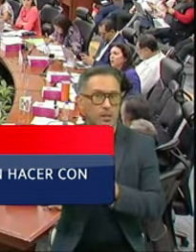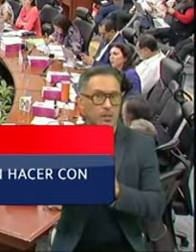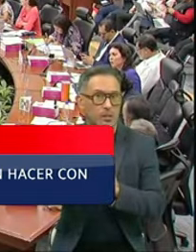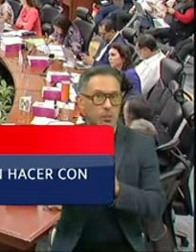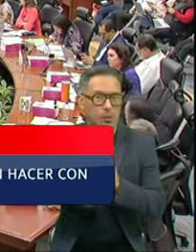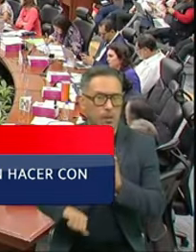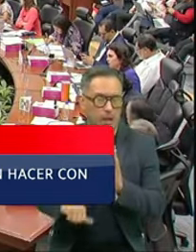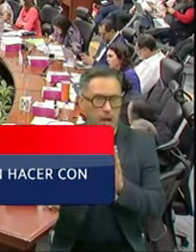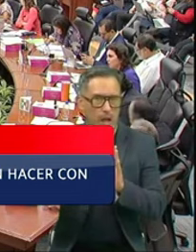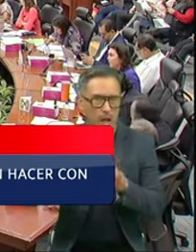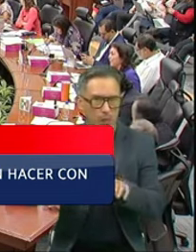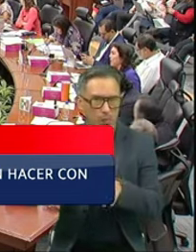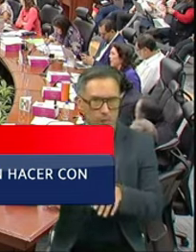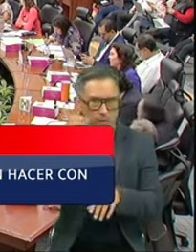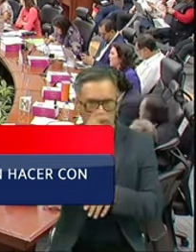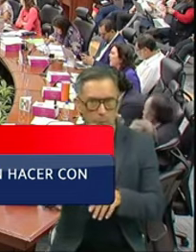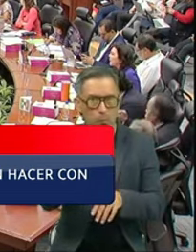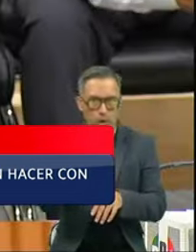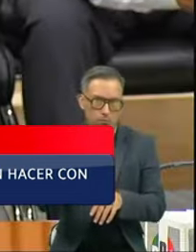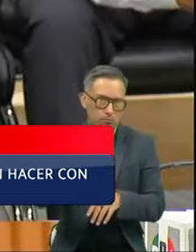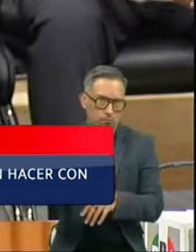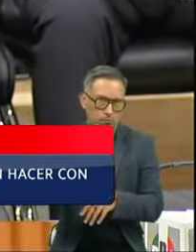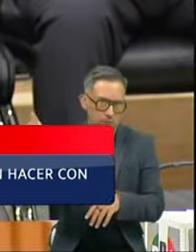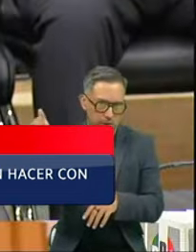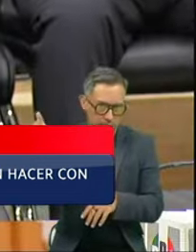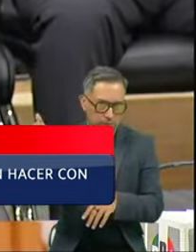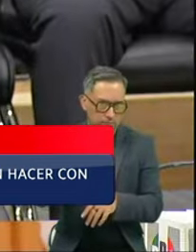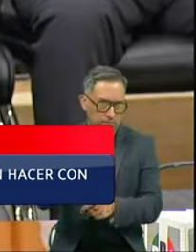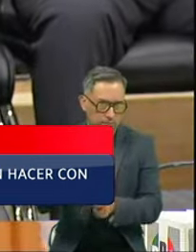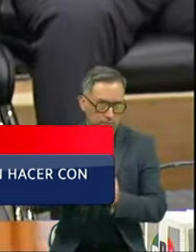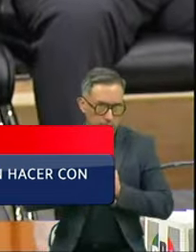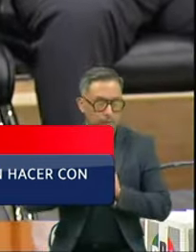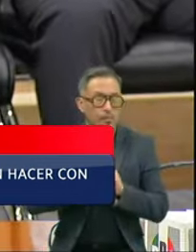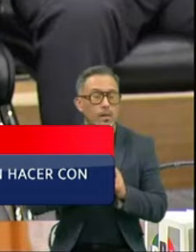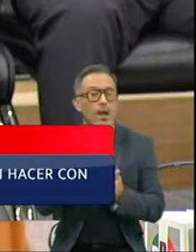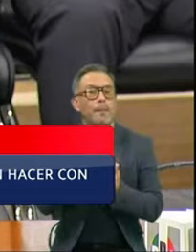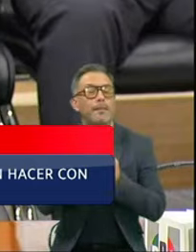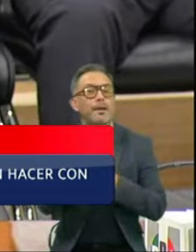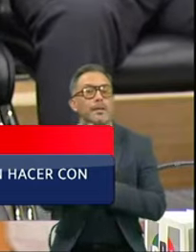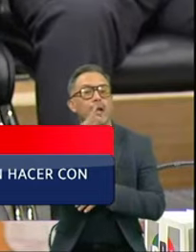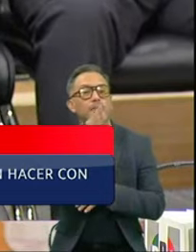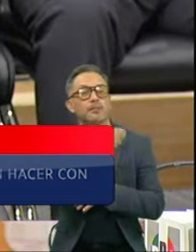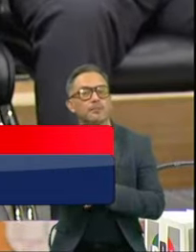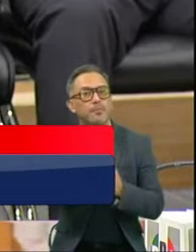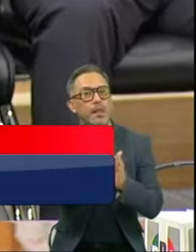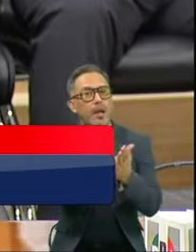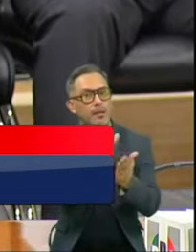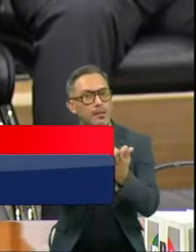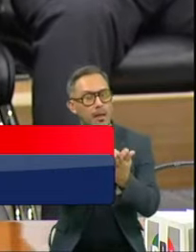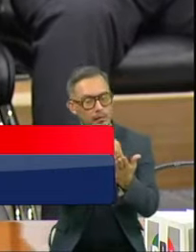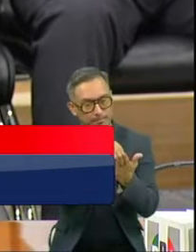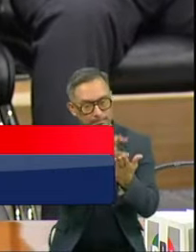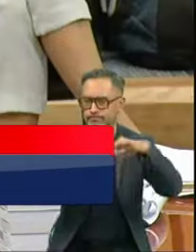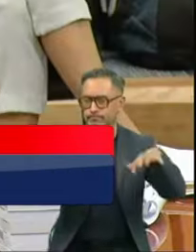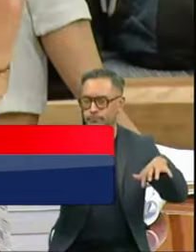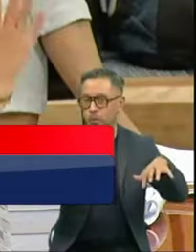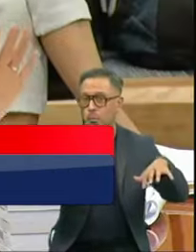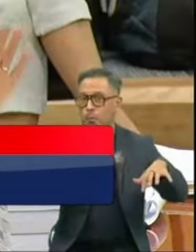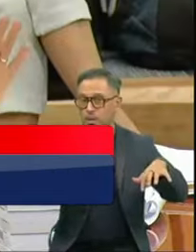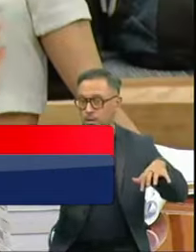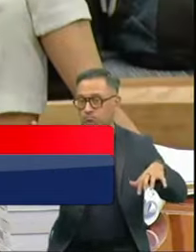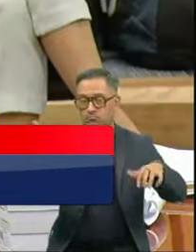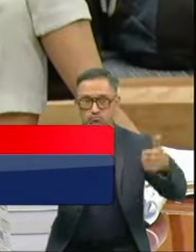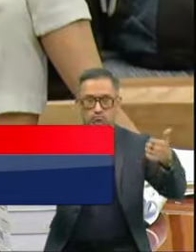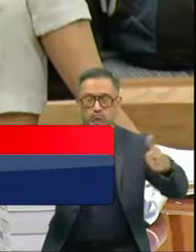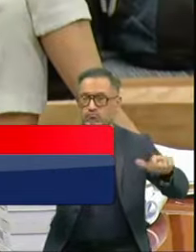contrariar lo que había dicho el juez, etcétera, pero la pregunta es ¿por qué tienen tanta prisa? ¿No? ¿Por qué tanta prisa para algo así? Y lo único que